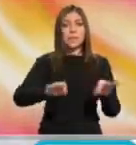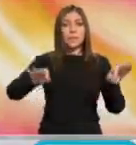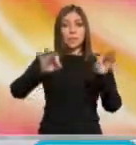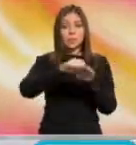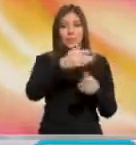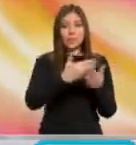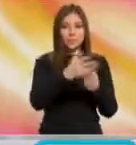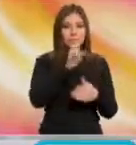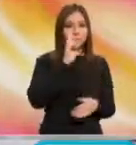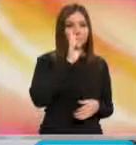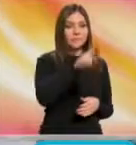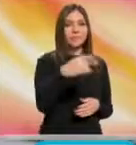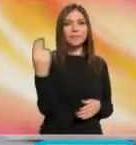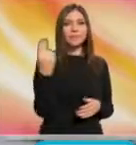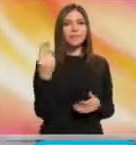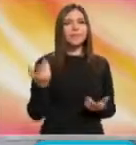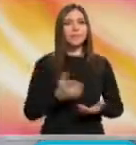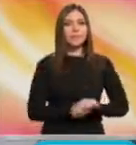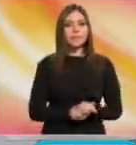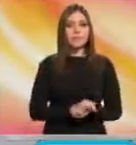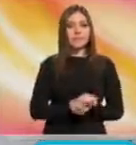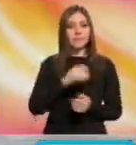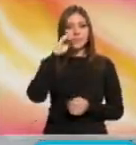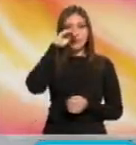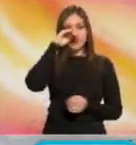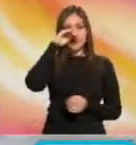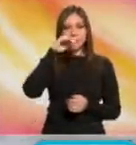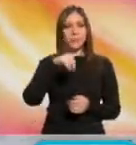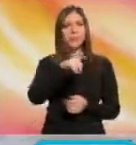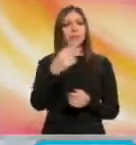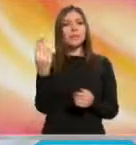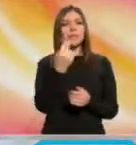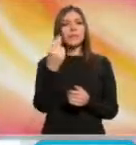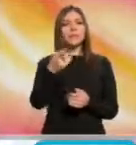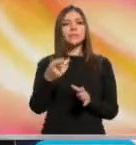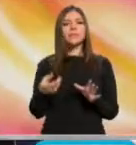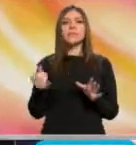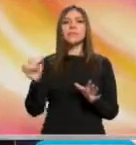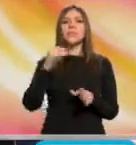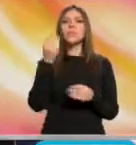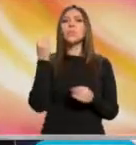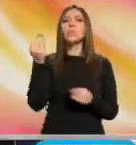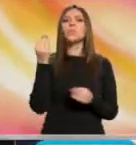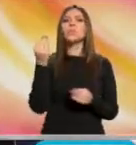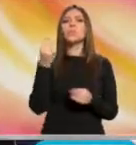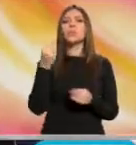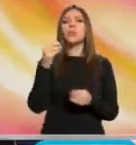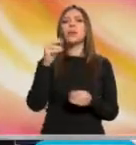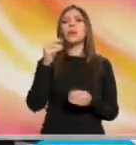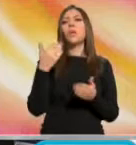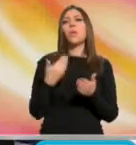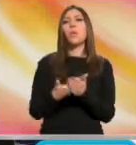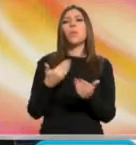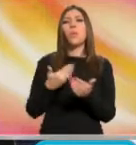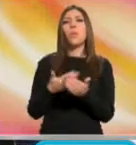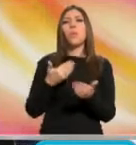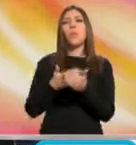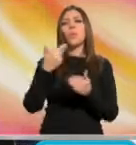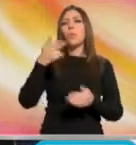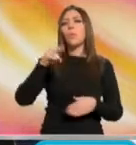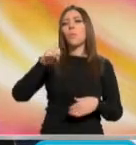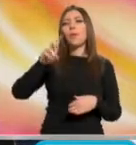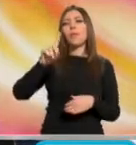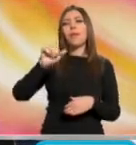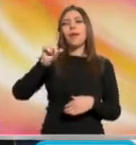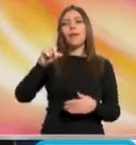que necesitamos, a ver, ¿cómo le hacemos ahí? Perdón, Ahí está. gracias, Por favor. Lo que necesitamos aquí va a ser mucha humedad y poca luz. O sea, Ok. la semilla